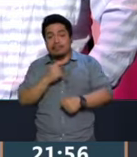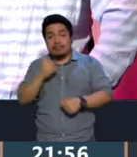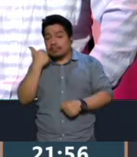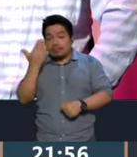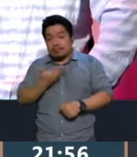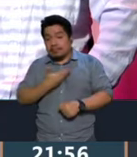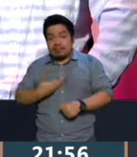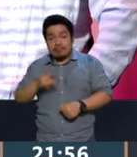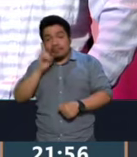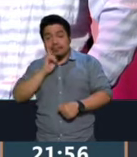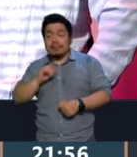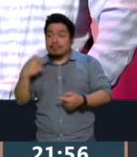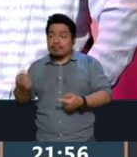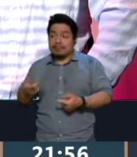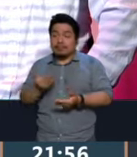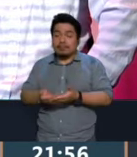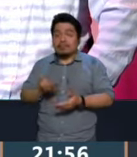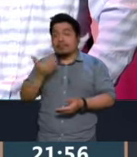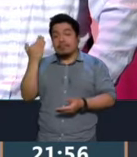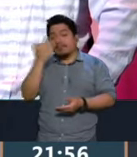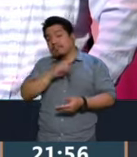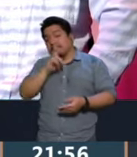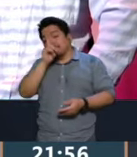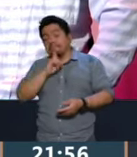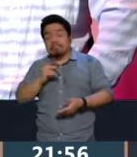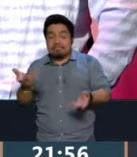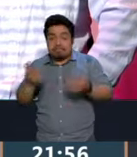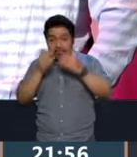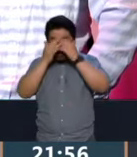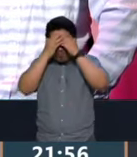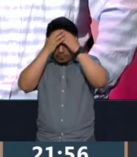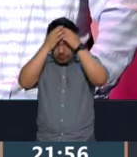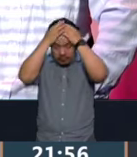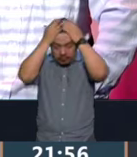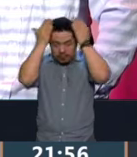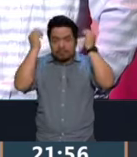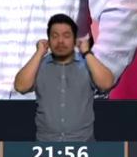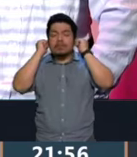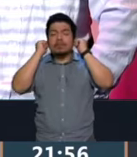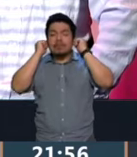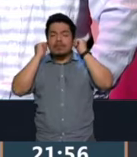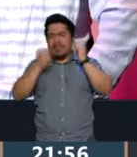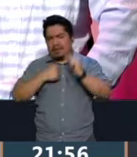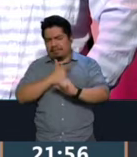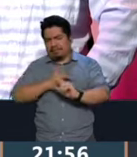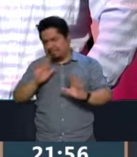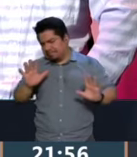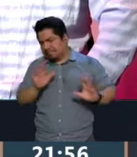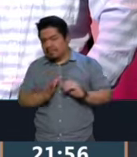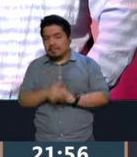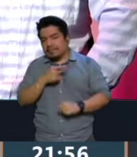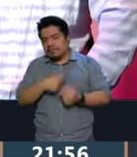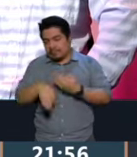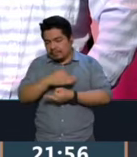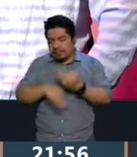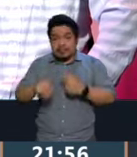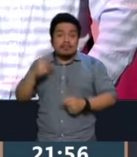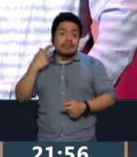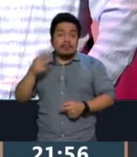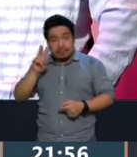presidenta, ya ahí ya, entonces ya son fake news, ¿no? Entonces, pues a mí me da gusto porque al final del día creo que forman parte del tema